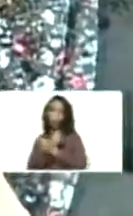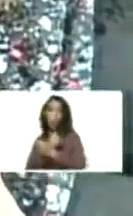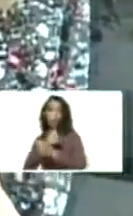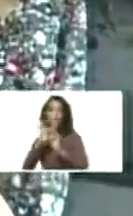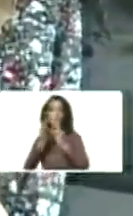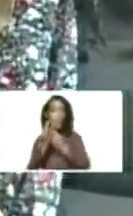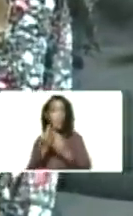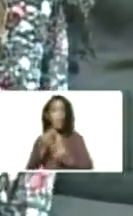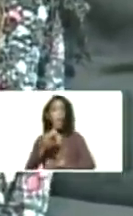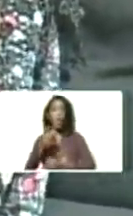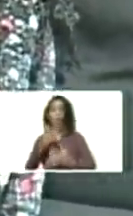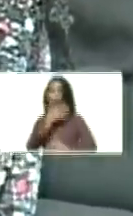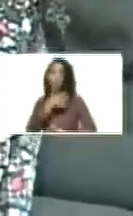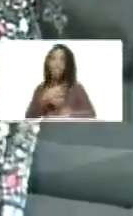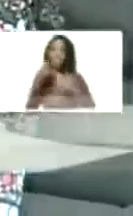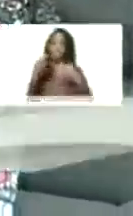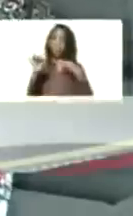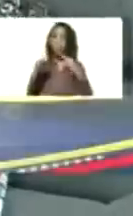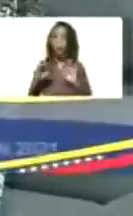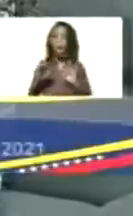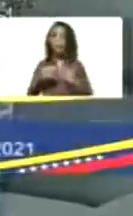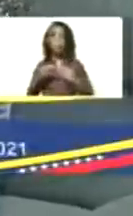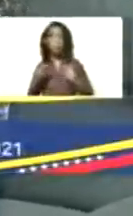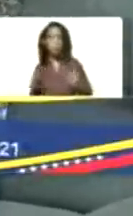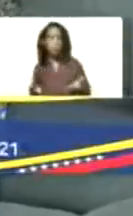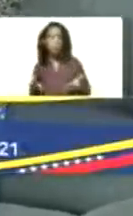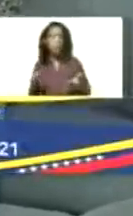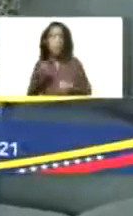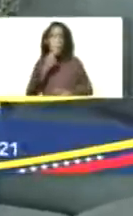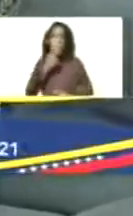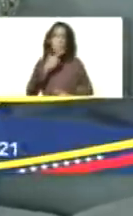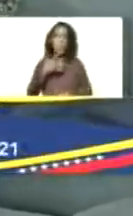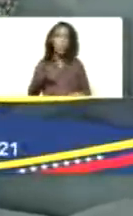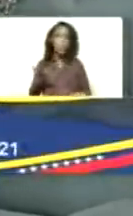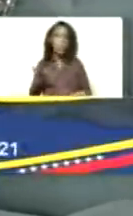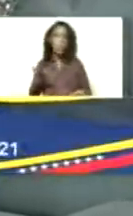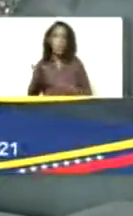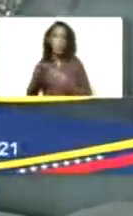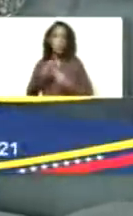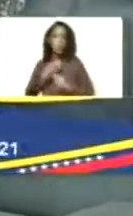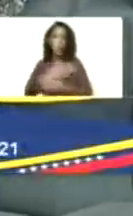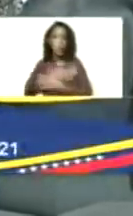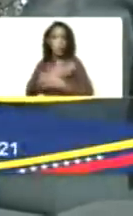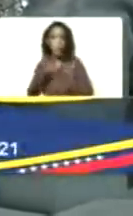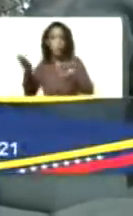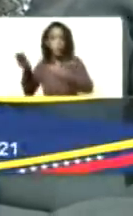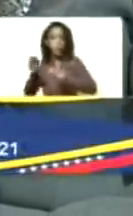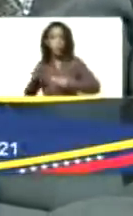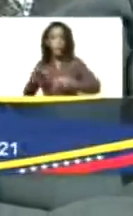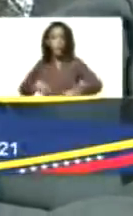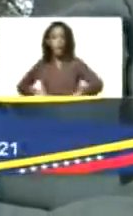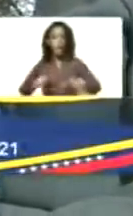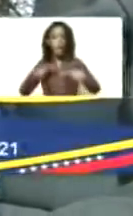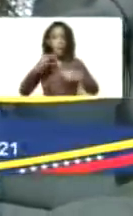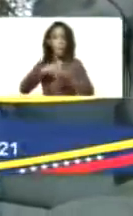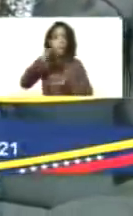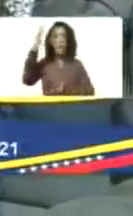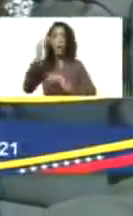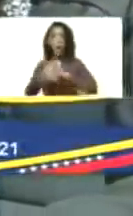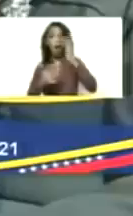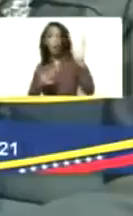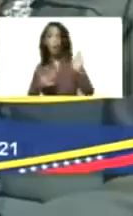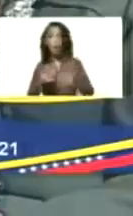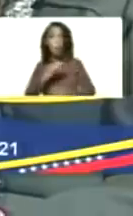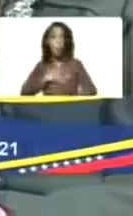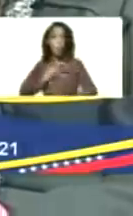ama lo sencillo, lo simple, lo hermoso, que nos entrega la vida, este milagro de